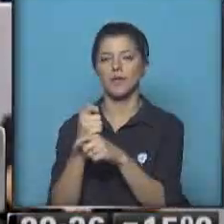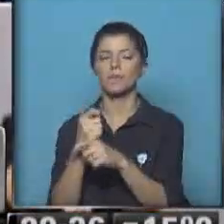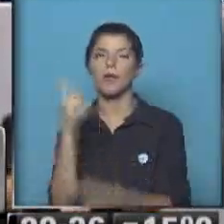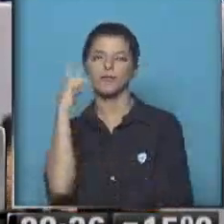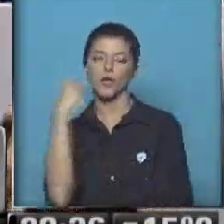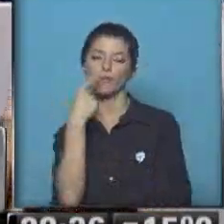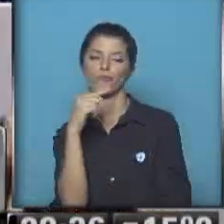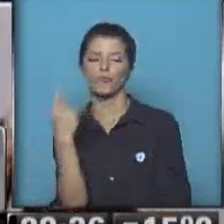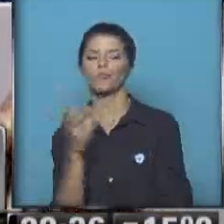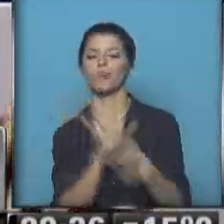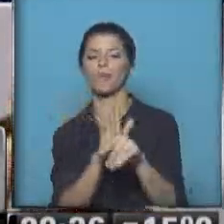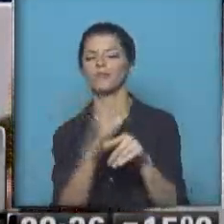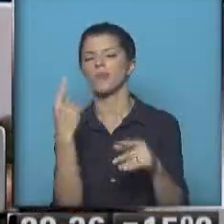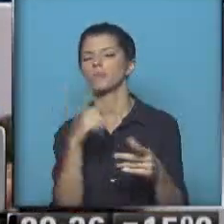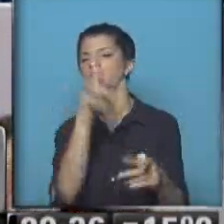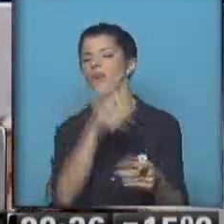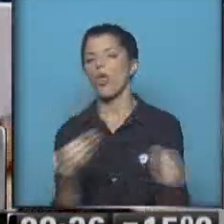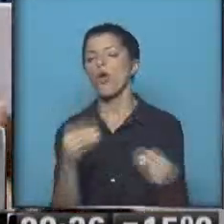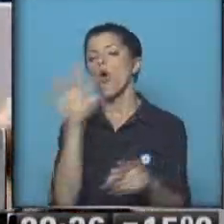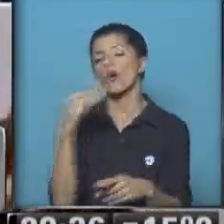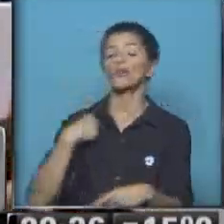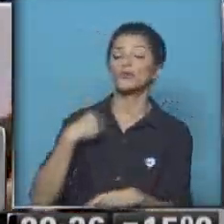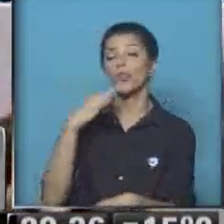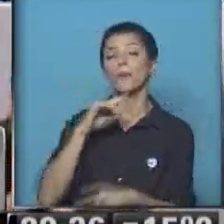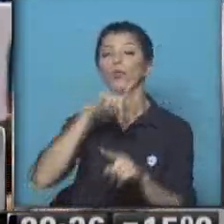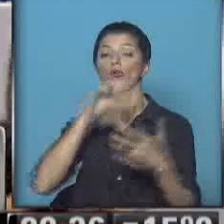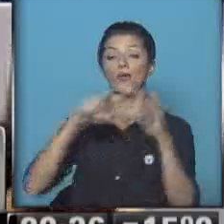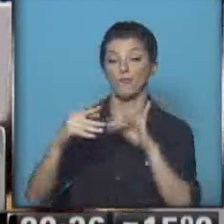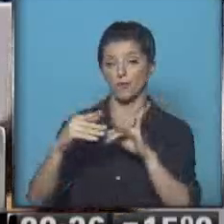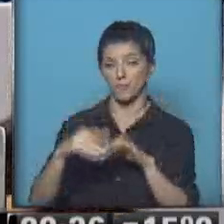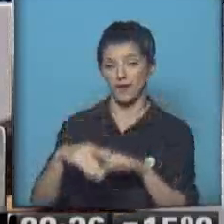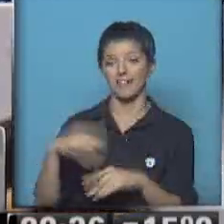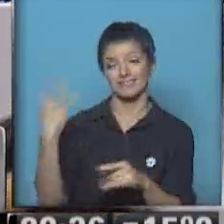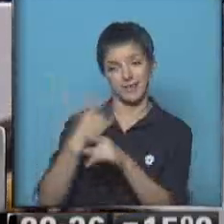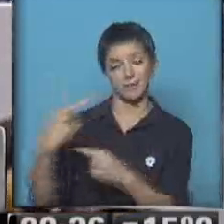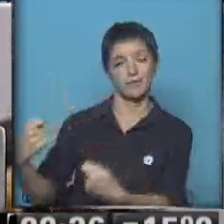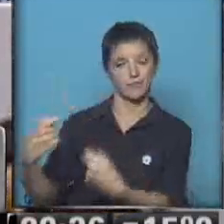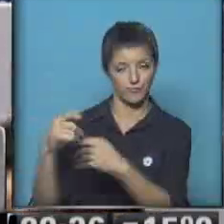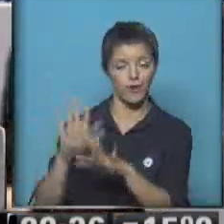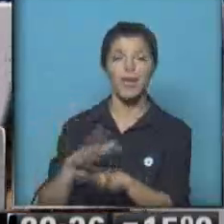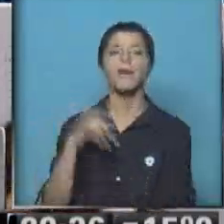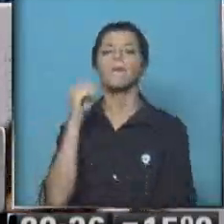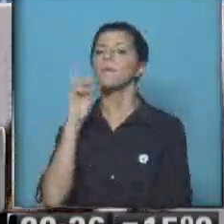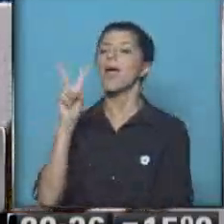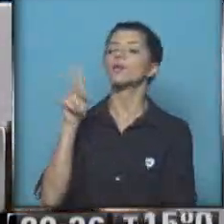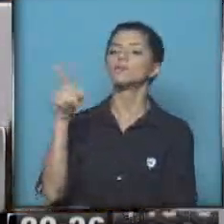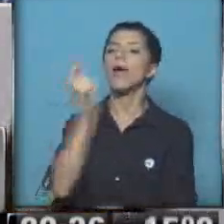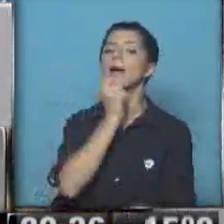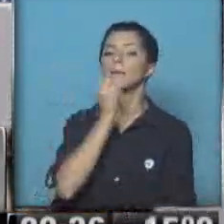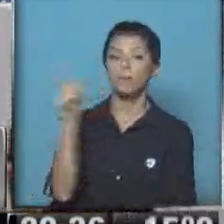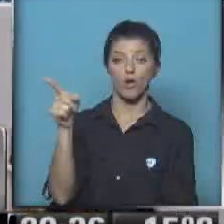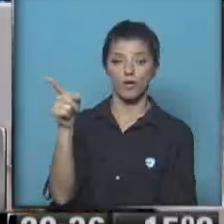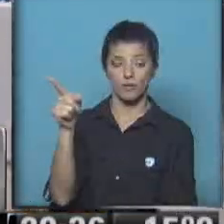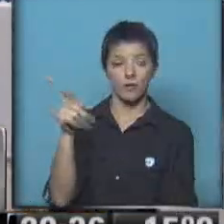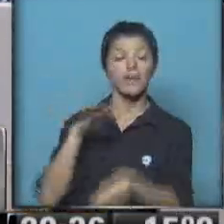minimizar o decir que tendríamos que haber hecho otra cosa. Ahí está el ejemplo de lo que